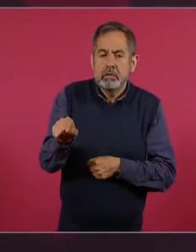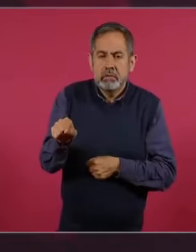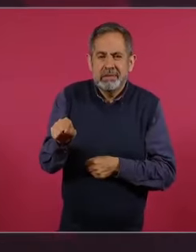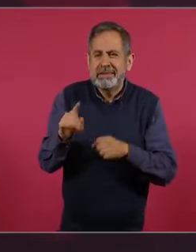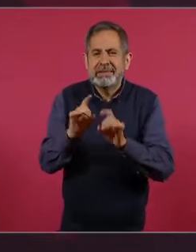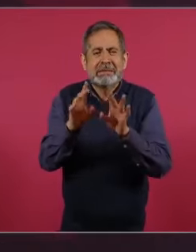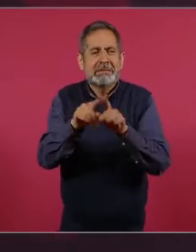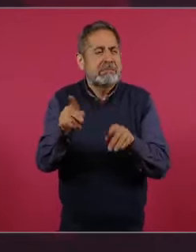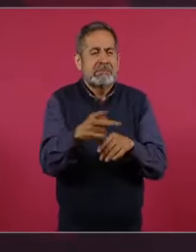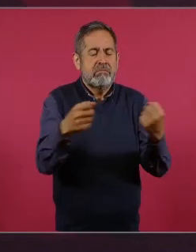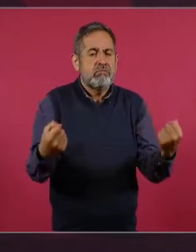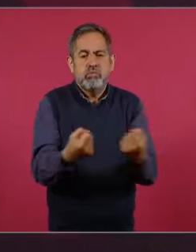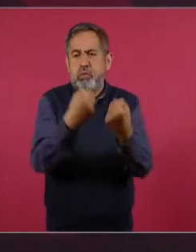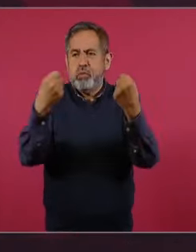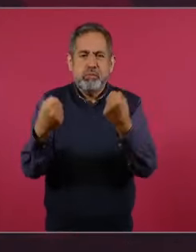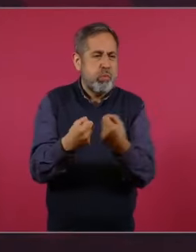confrontación que existe,